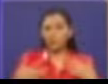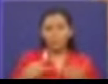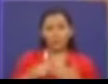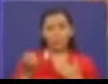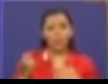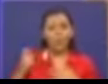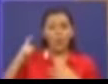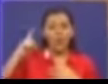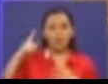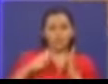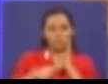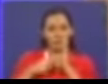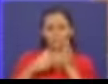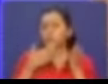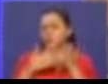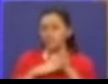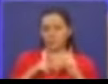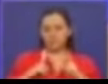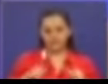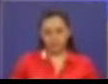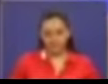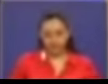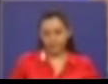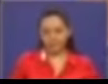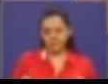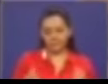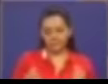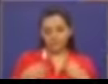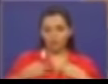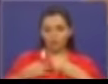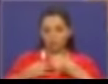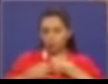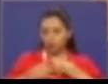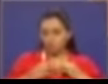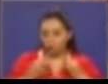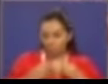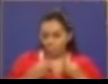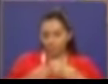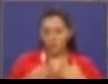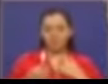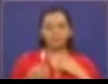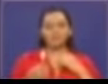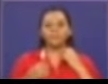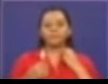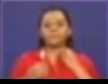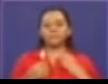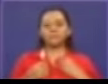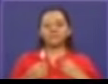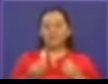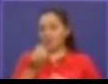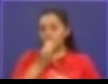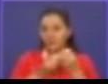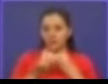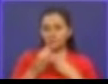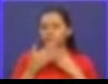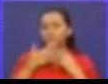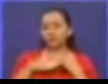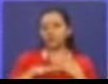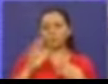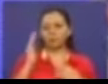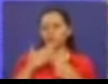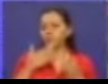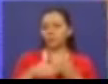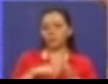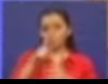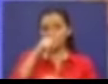por salud, por vestimenta, por educación, pueden ganar 24 mil, 22 mil dólares, si alguien del SRI me